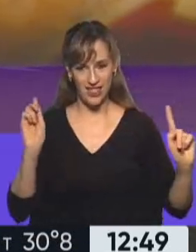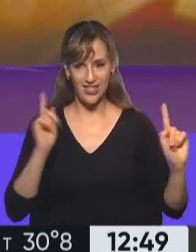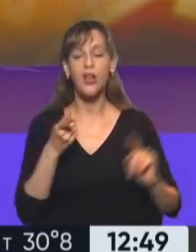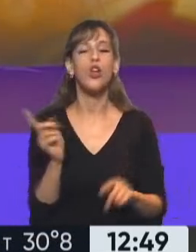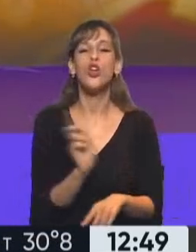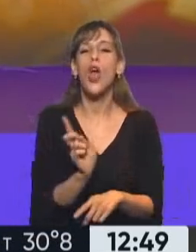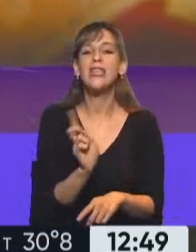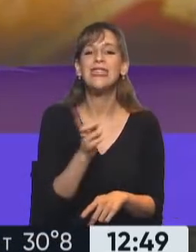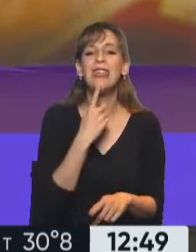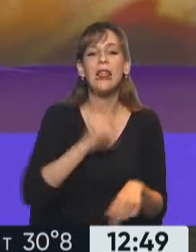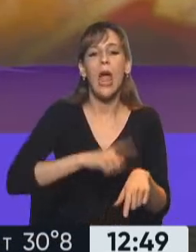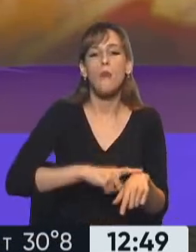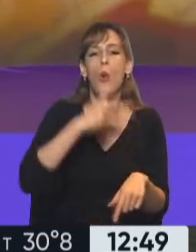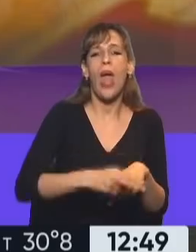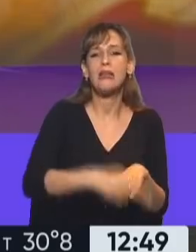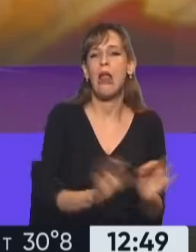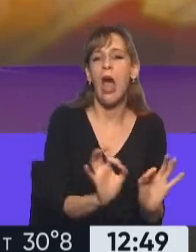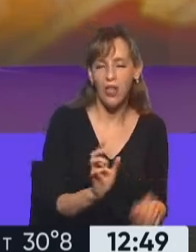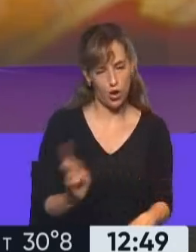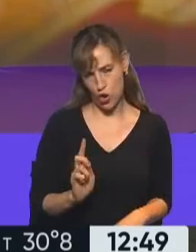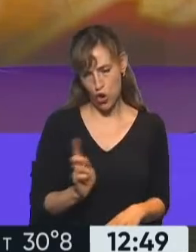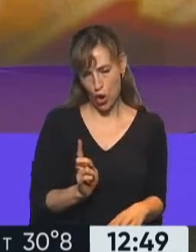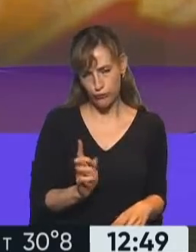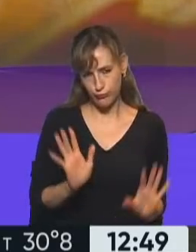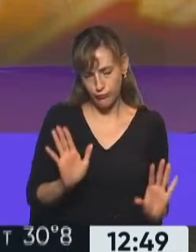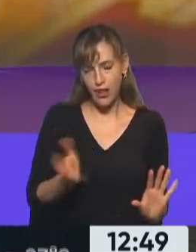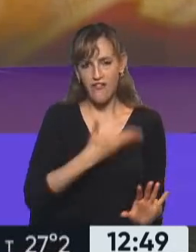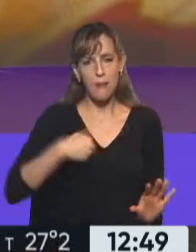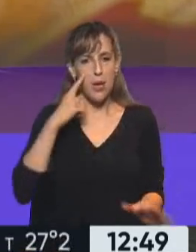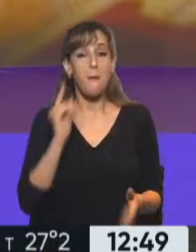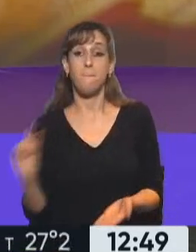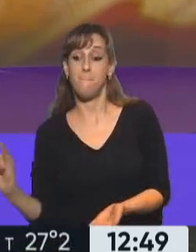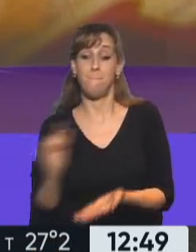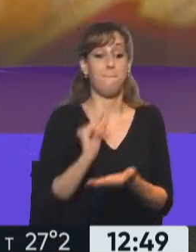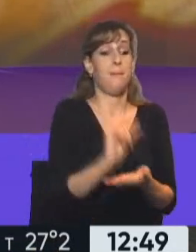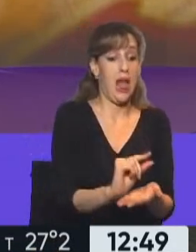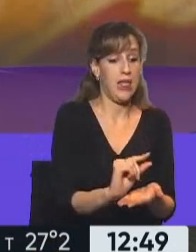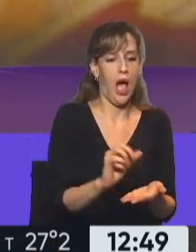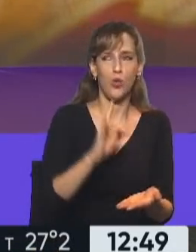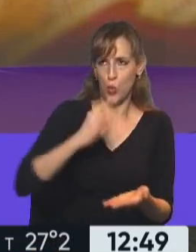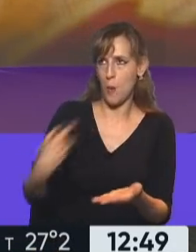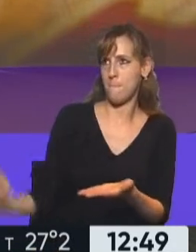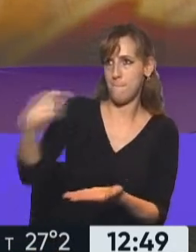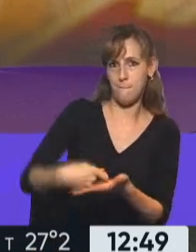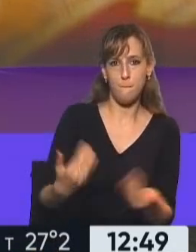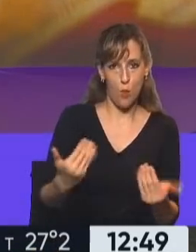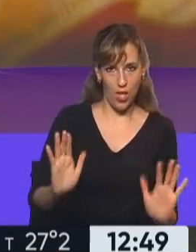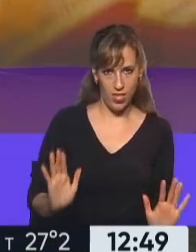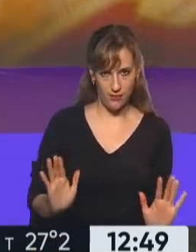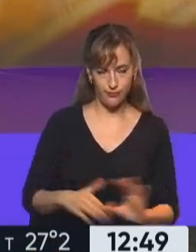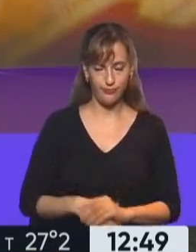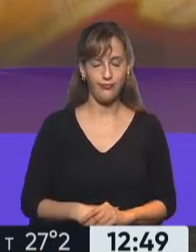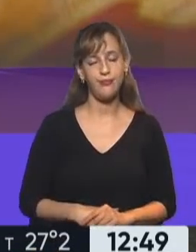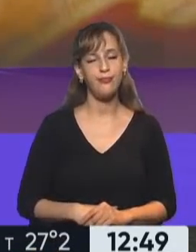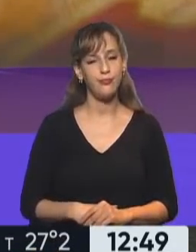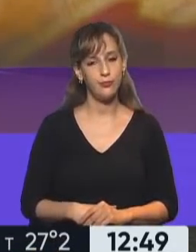pasa, y una refinanciación en donde dicen, yo te financio para que vos pagues, ¿bien? Bueno, como sabemos, 19.000 millones de dólares en